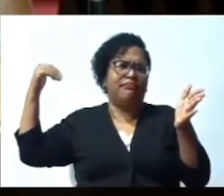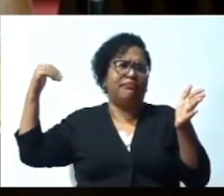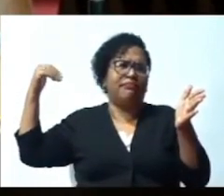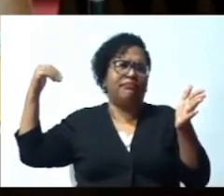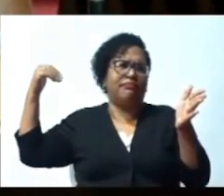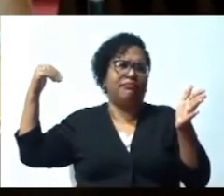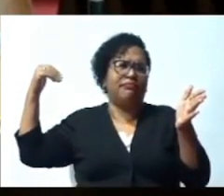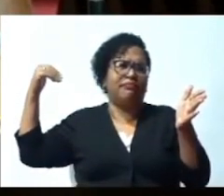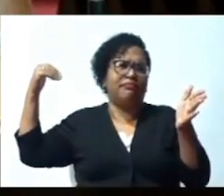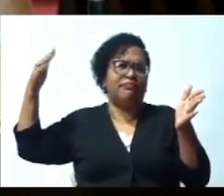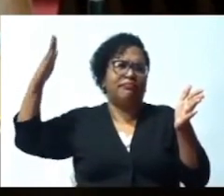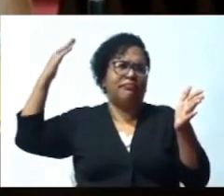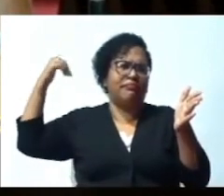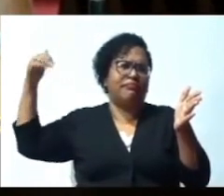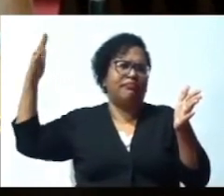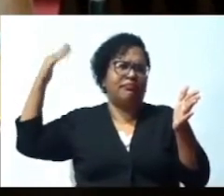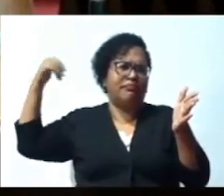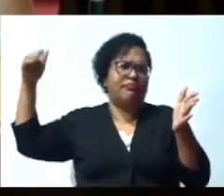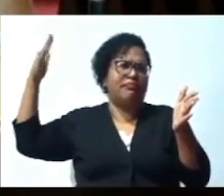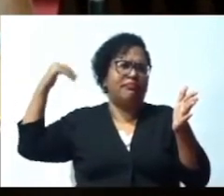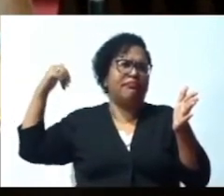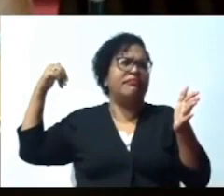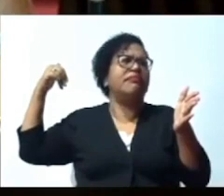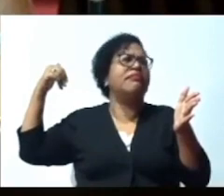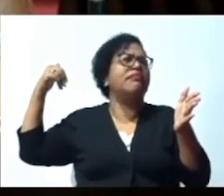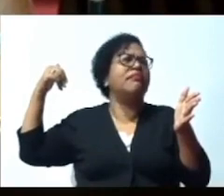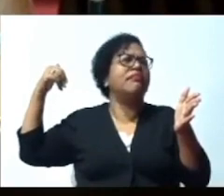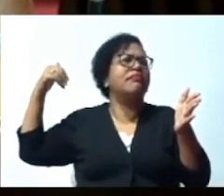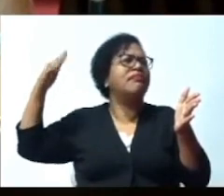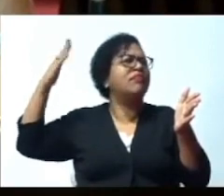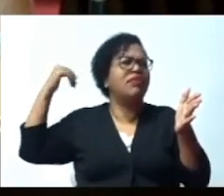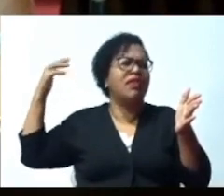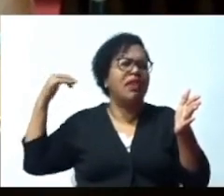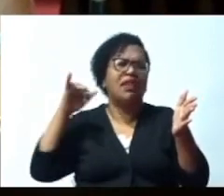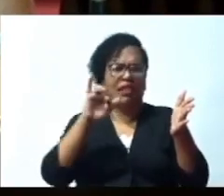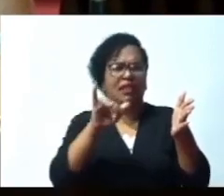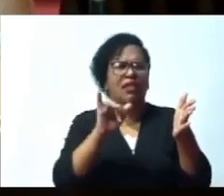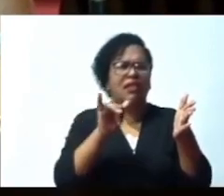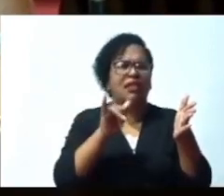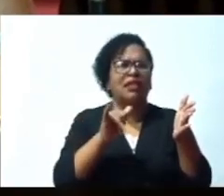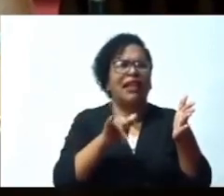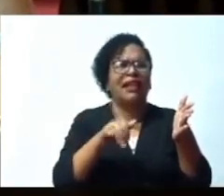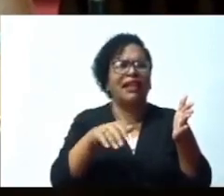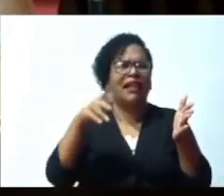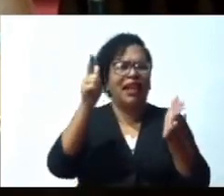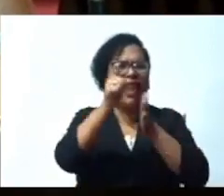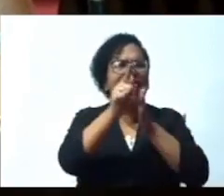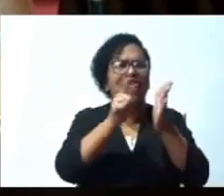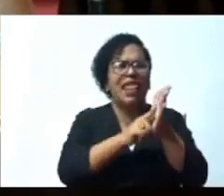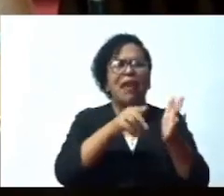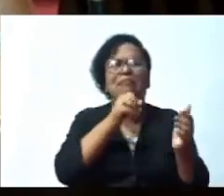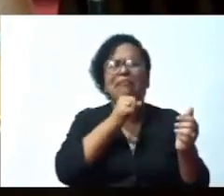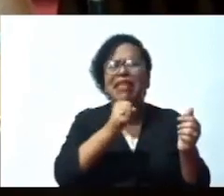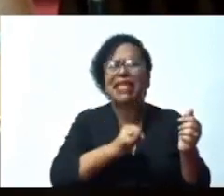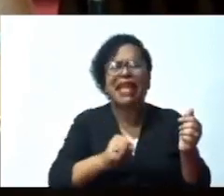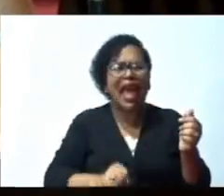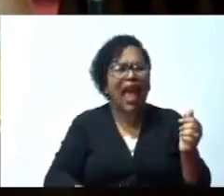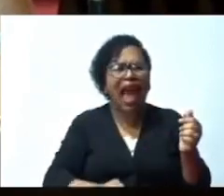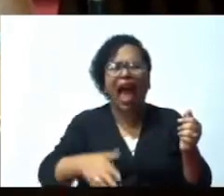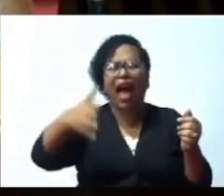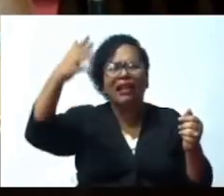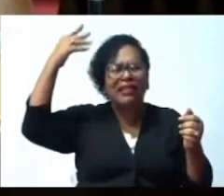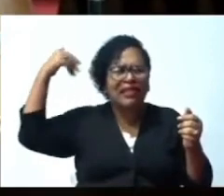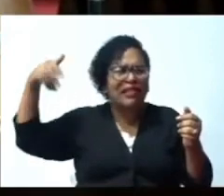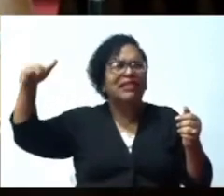una ley es la ley de casación es la ley más vieja que tenemos en en el ordenamiento